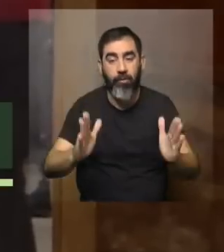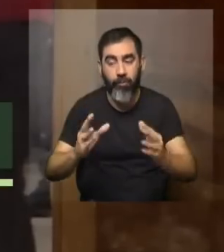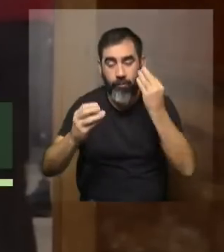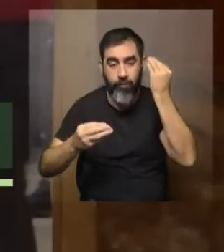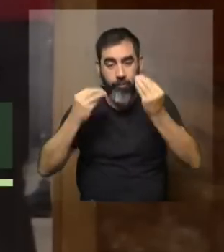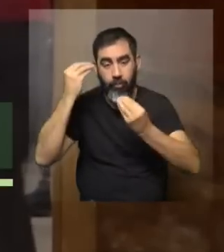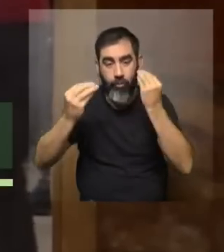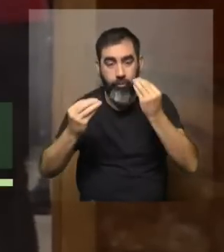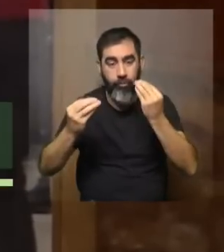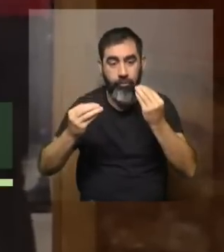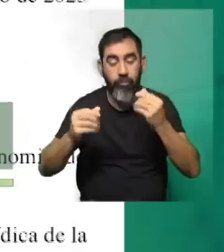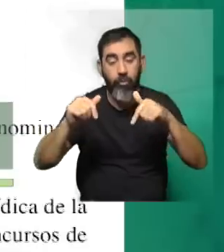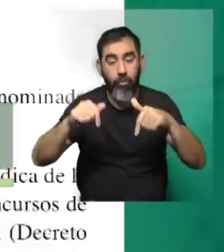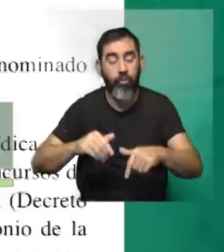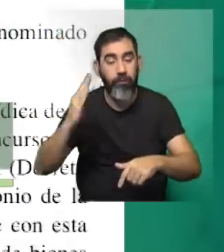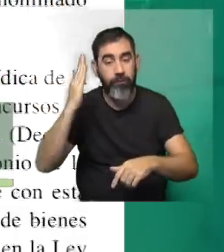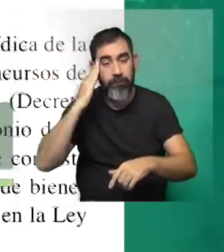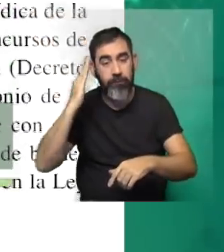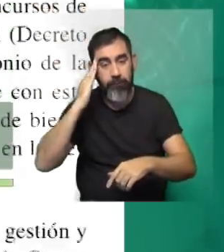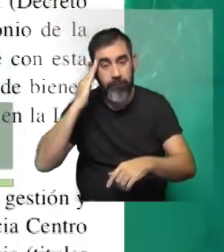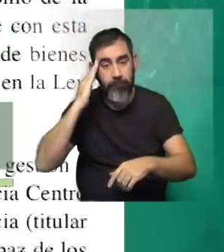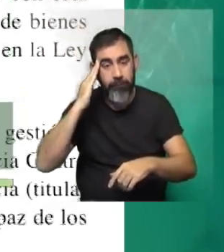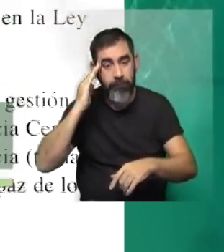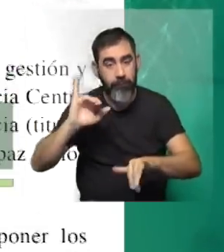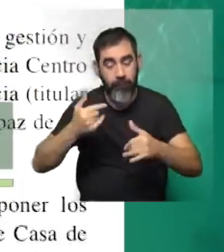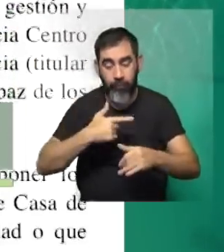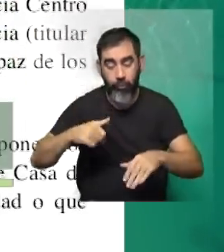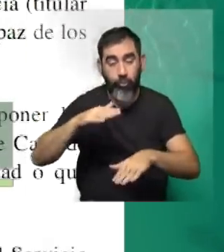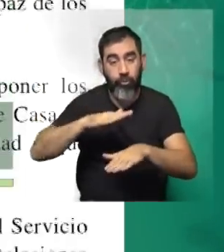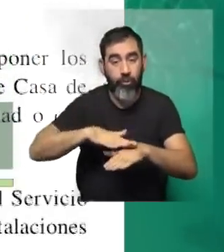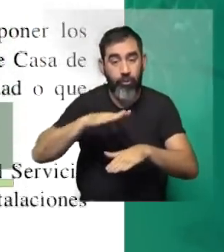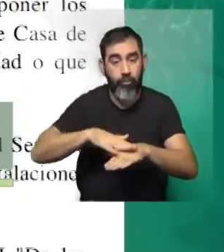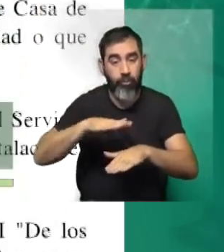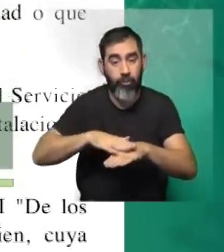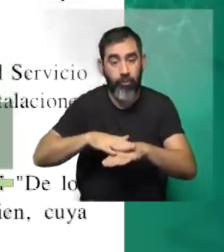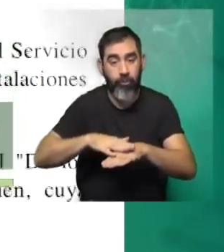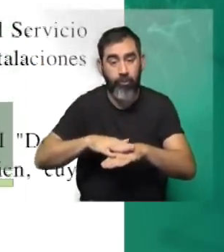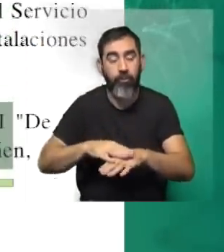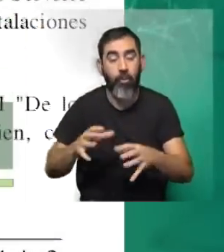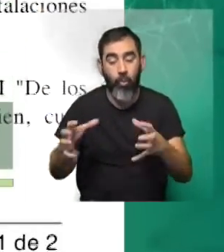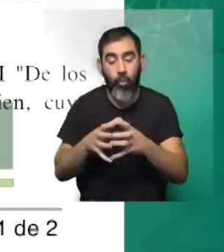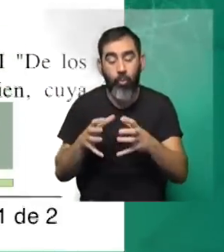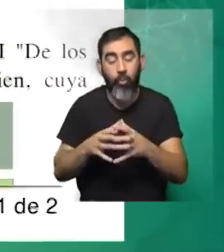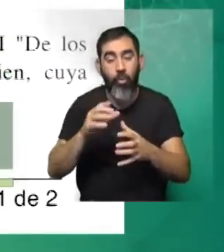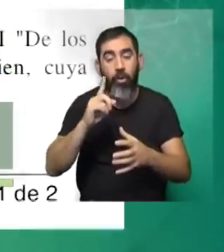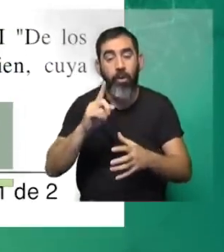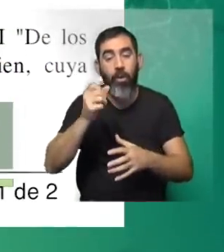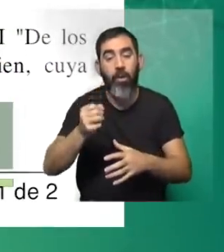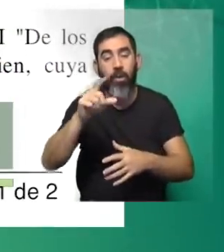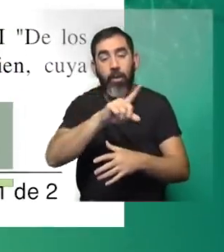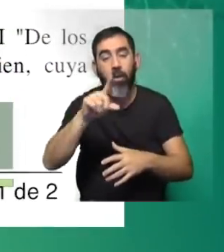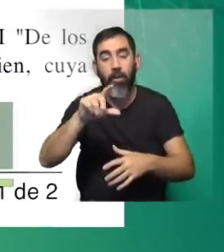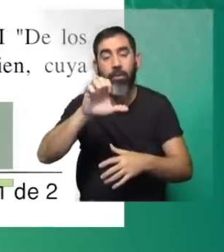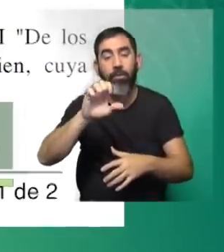preocupación hoy saben que está en nuestras manos que significa que está en manos de toda la colectividad gallega que se